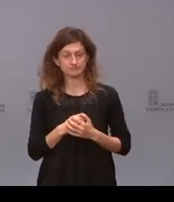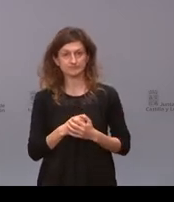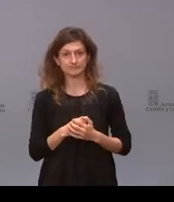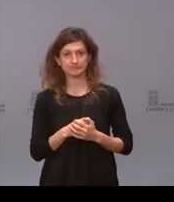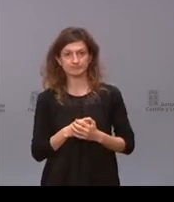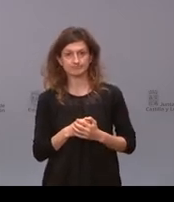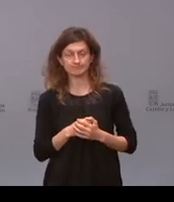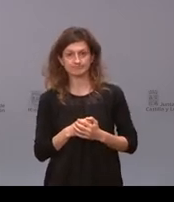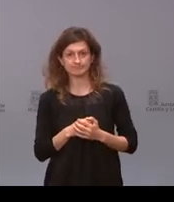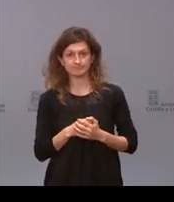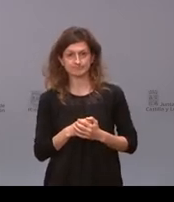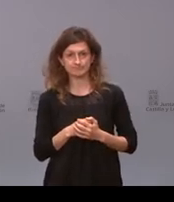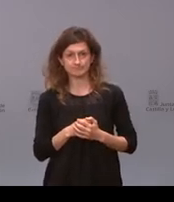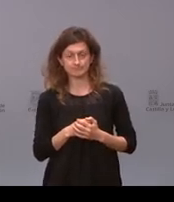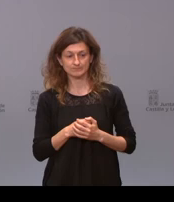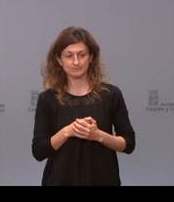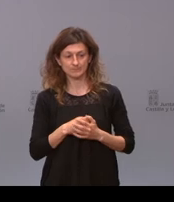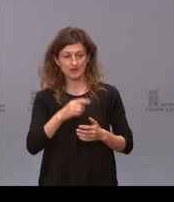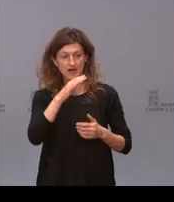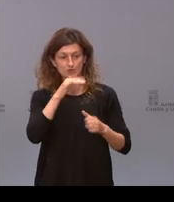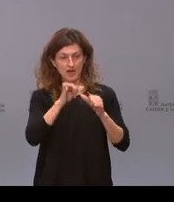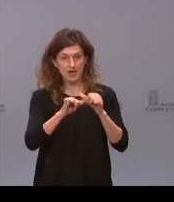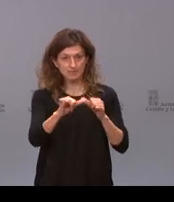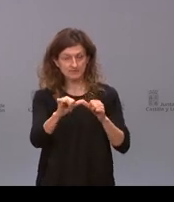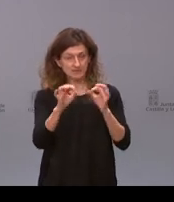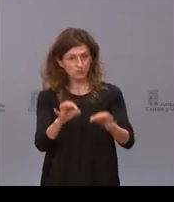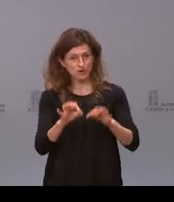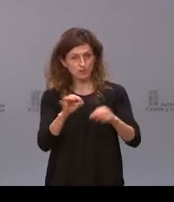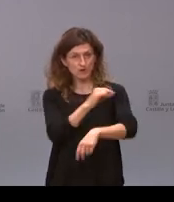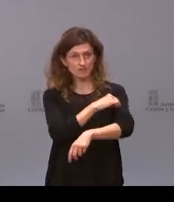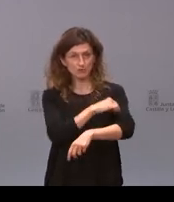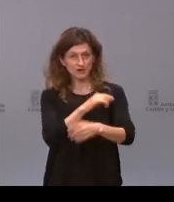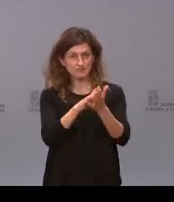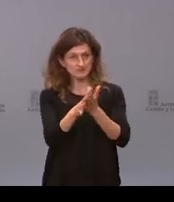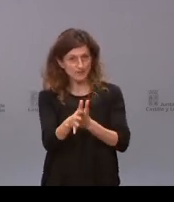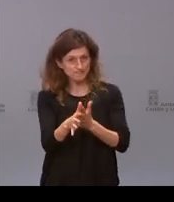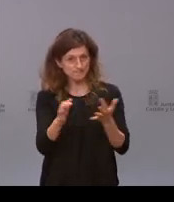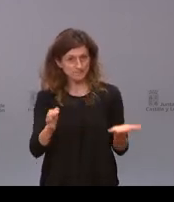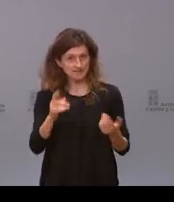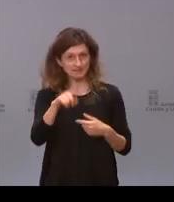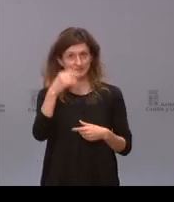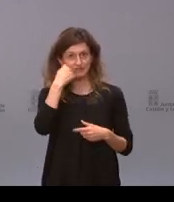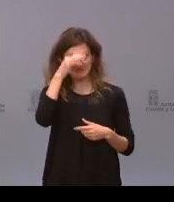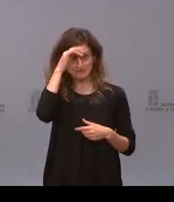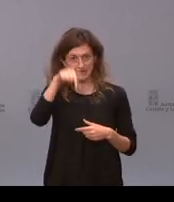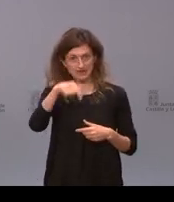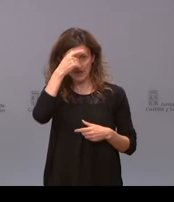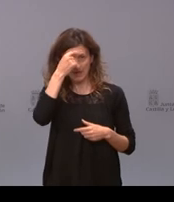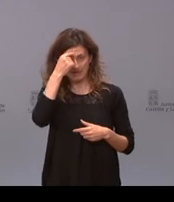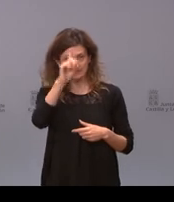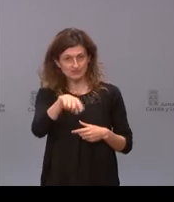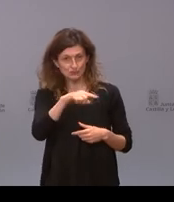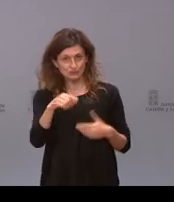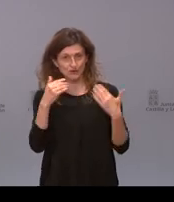esta va a ser la tónica ya partir de ahora las vacunas siempre también los fines de semana aquí navia muchas